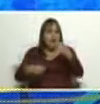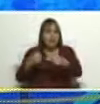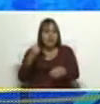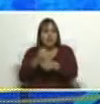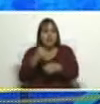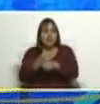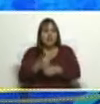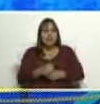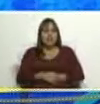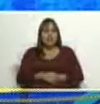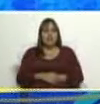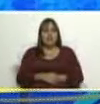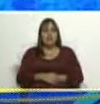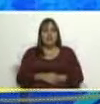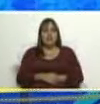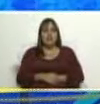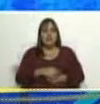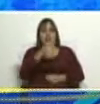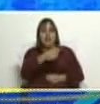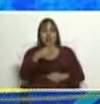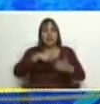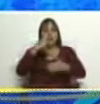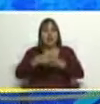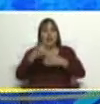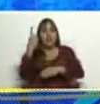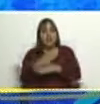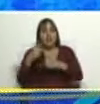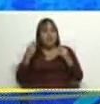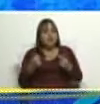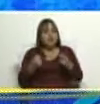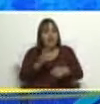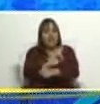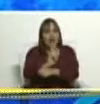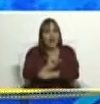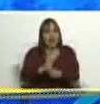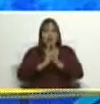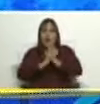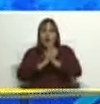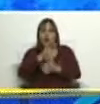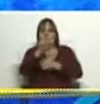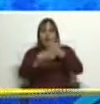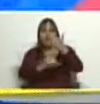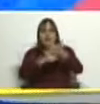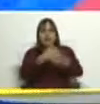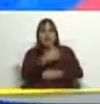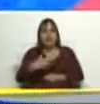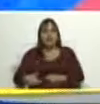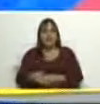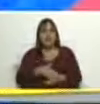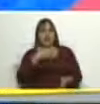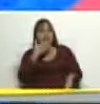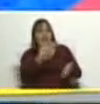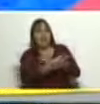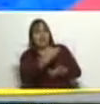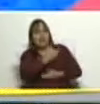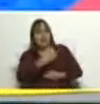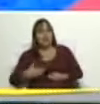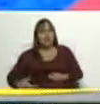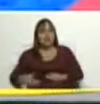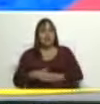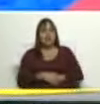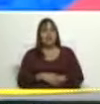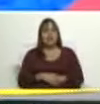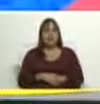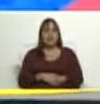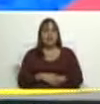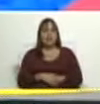a este plan que ustedes deben proceder a activar de manera inmediata. Por favor, vicepresidenta. Gracias, presidente. Bueno, esta es